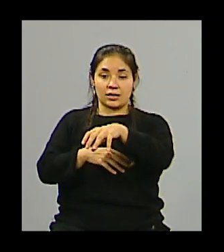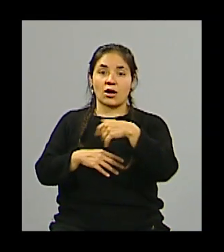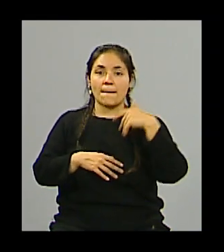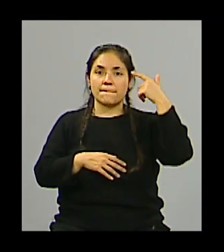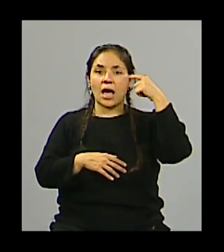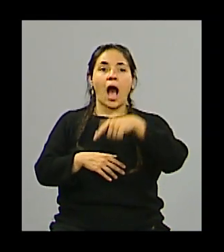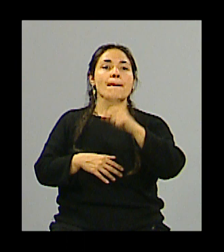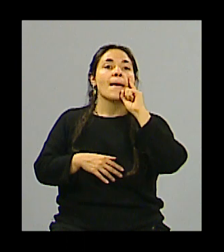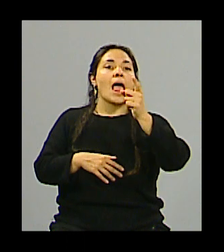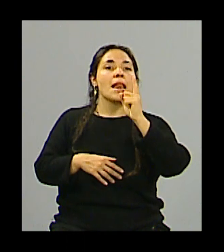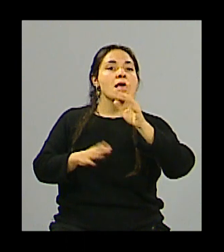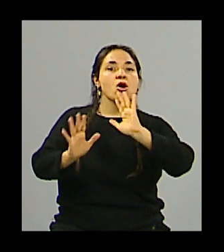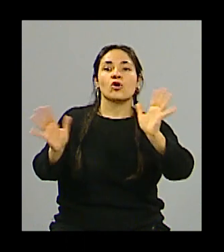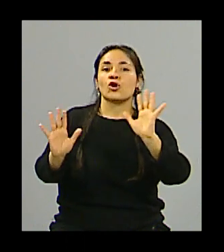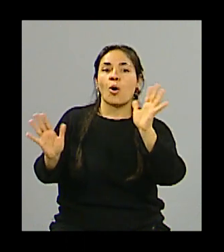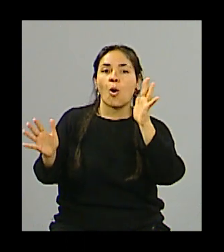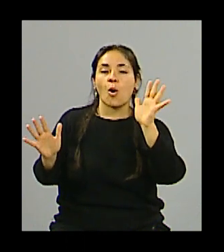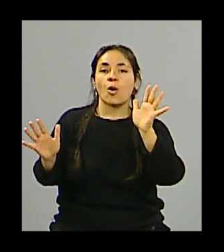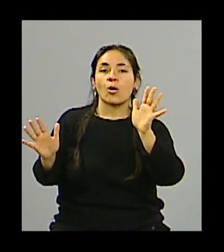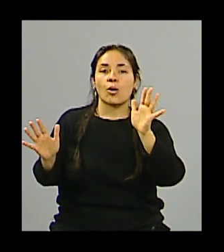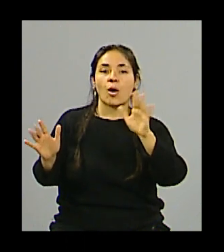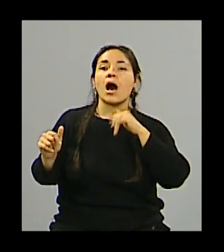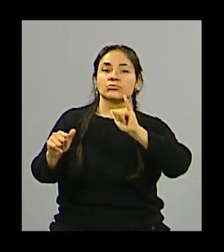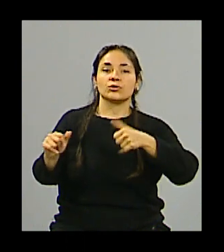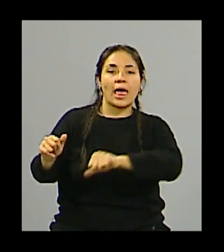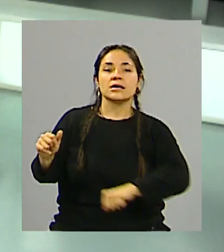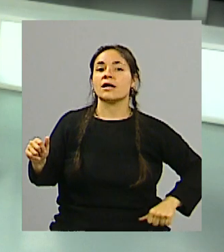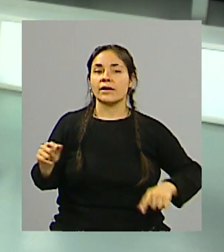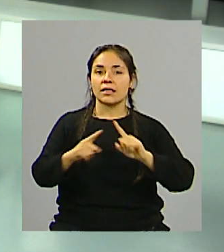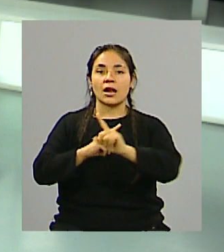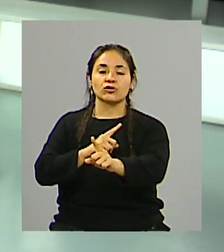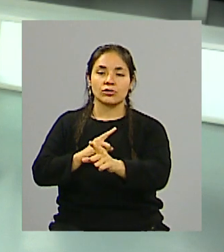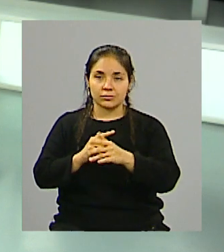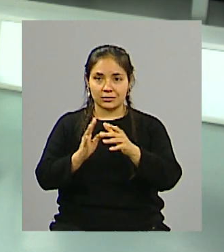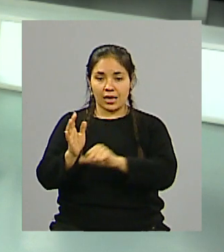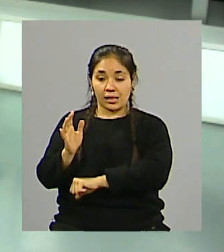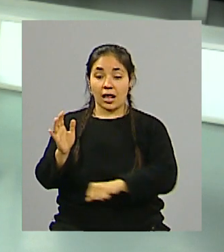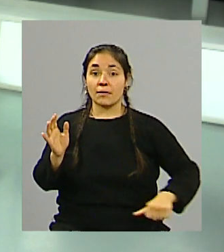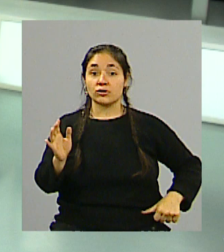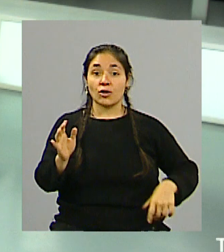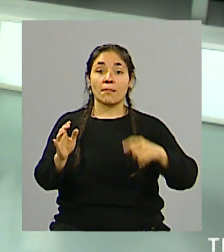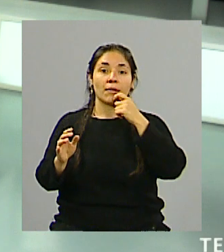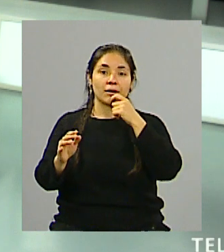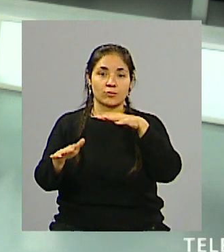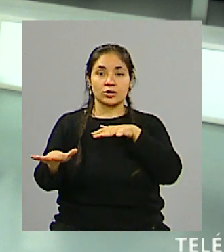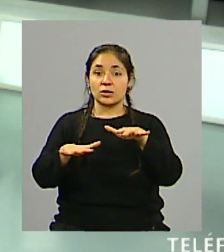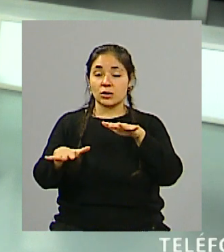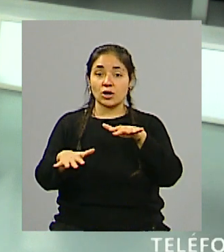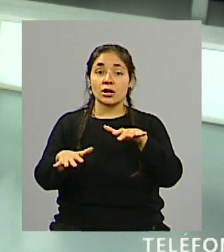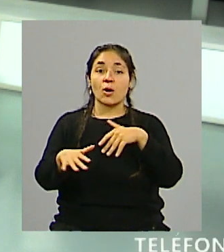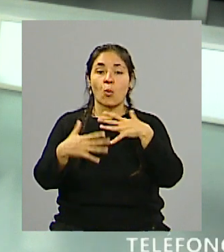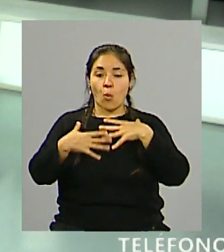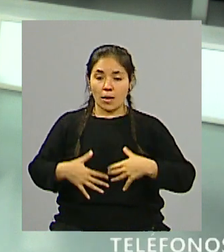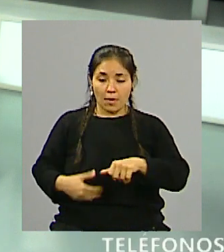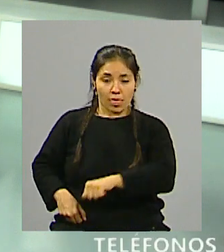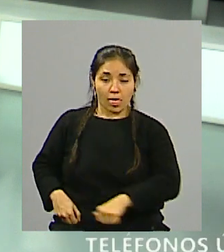un posible riesgo, ya están llamados a intervenir. Entonces, la intervención que hace que ante cualquier situación intervenga en el cuerpo